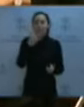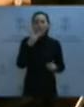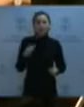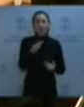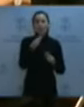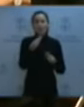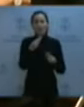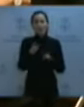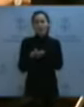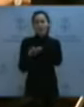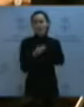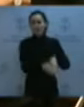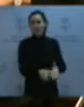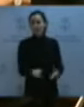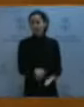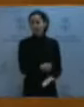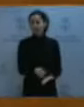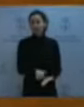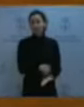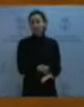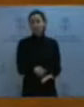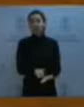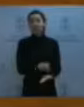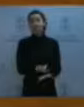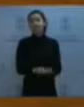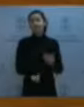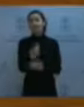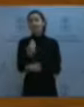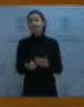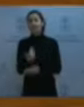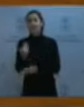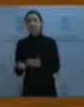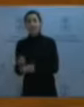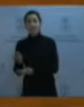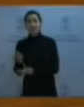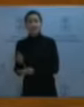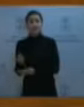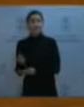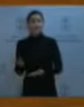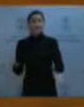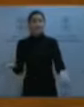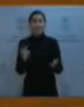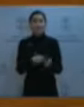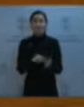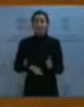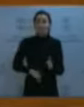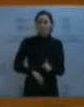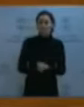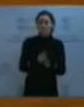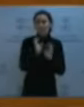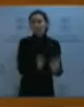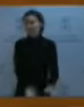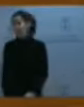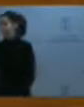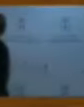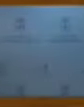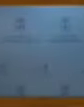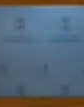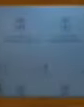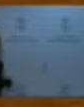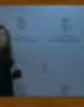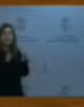sea más allá de las puras asignaturas del día a día y de la continuidad del sistema, que no es poco,